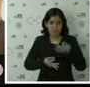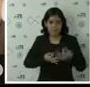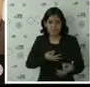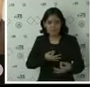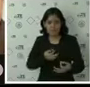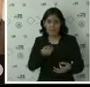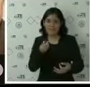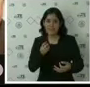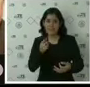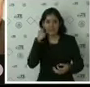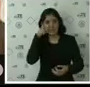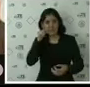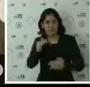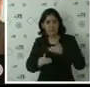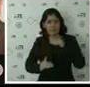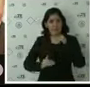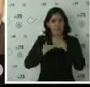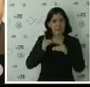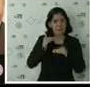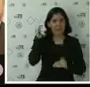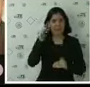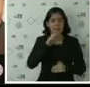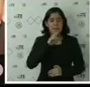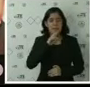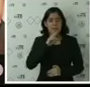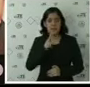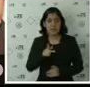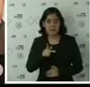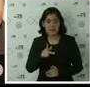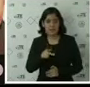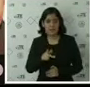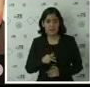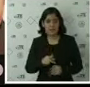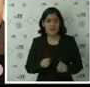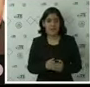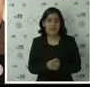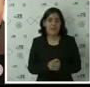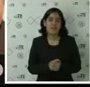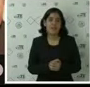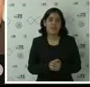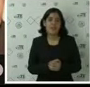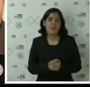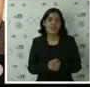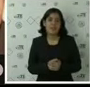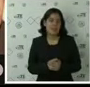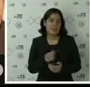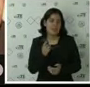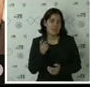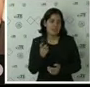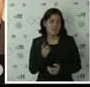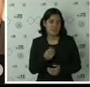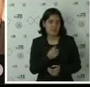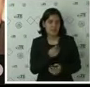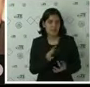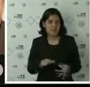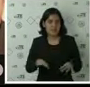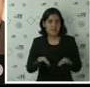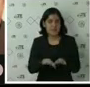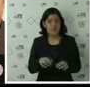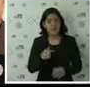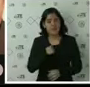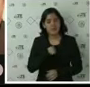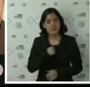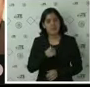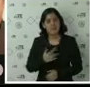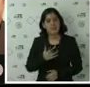generando o encontronazos o ahora sí que distanciamientos o acercamientos, tampoco avanzaríamos. Yo estoy orgullosa de